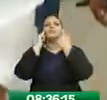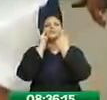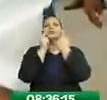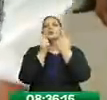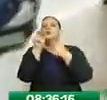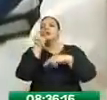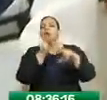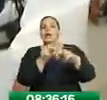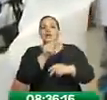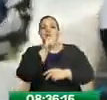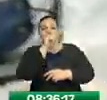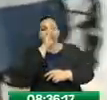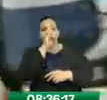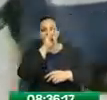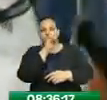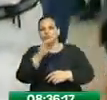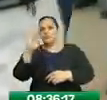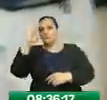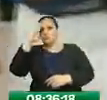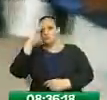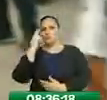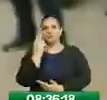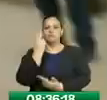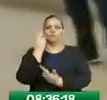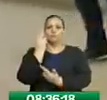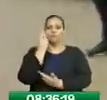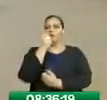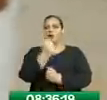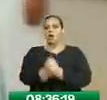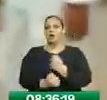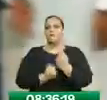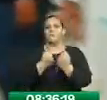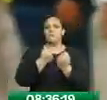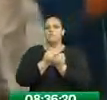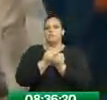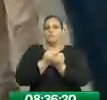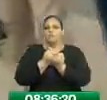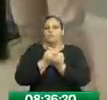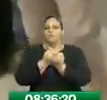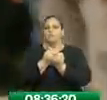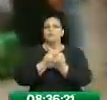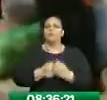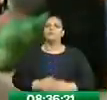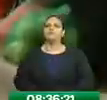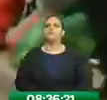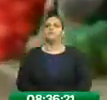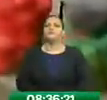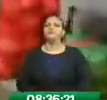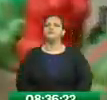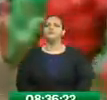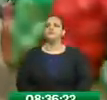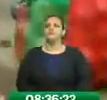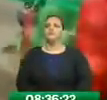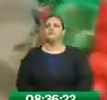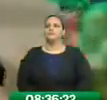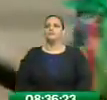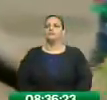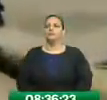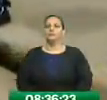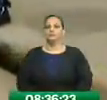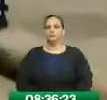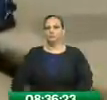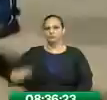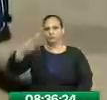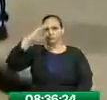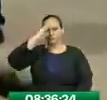de las Fuerzas Armadas, y vamos a ver si conversamos con el teniente coronel de las Fuerzas Armadas también, para que usted conozca las tres ramas